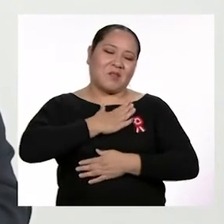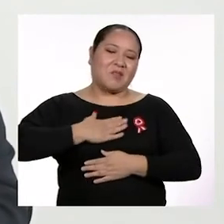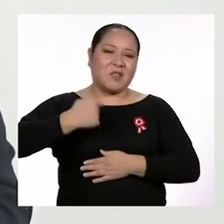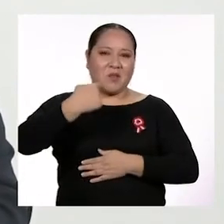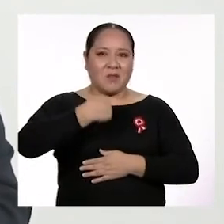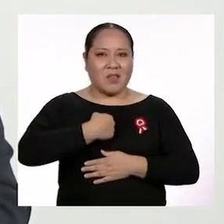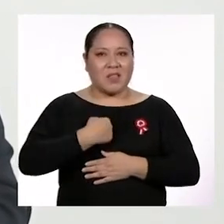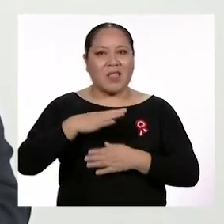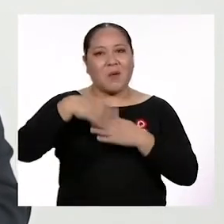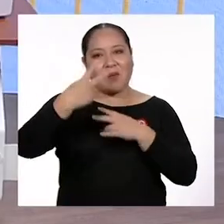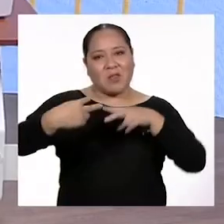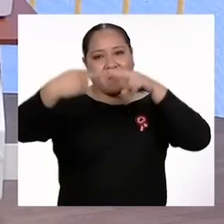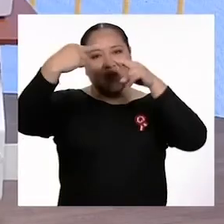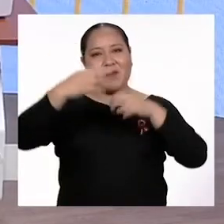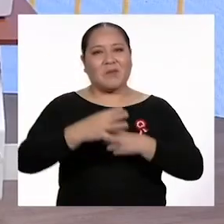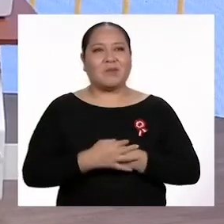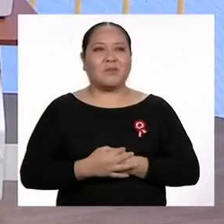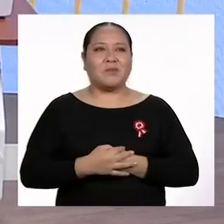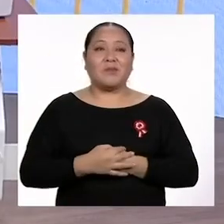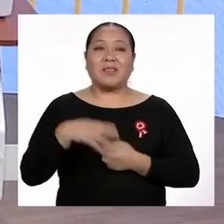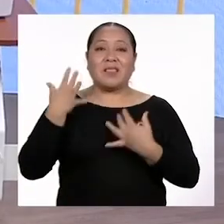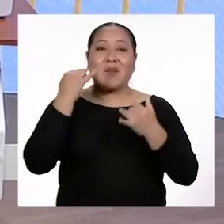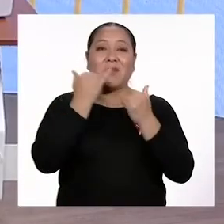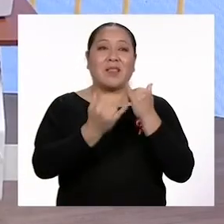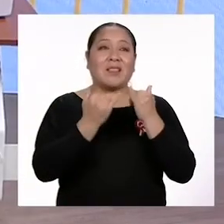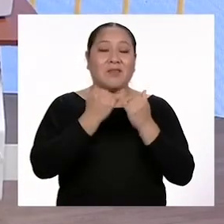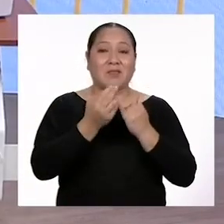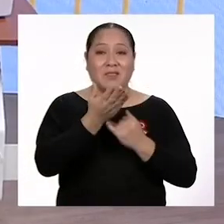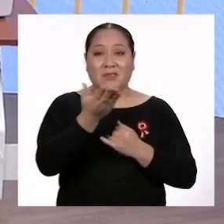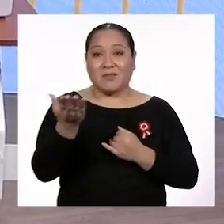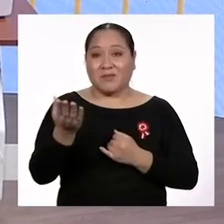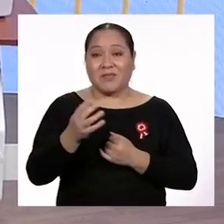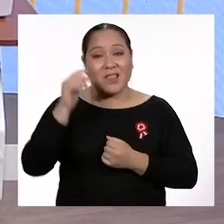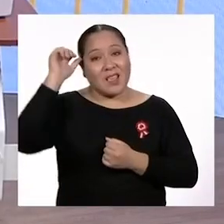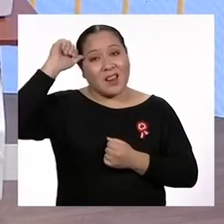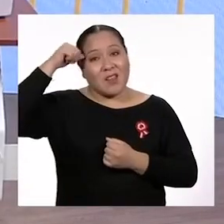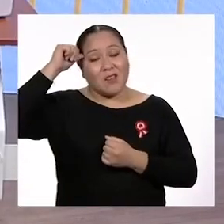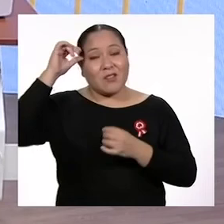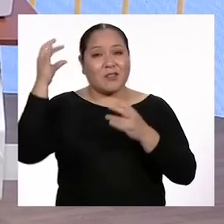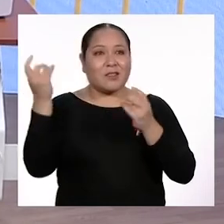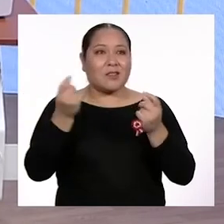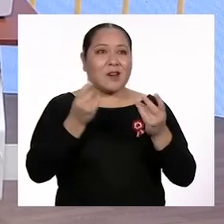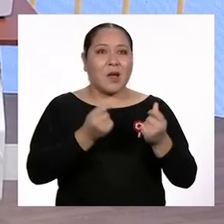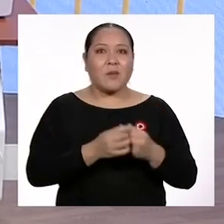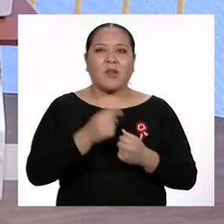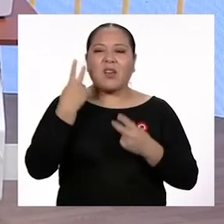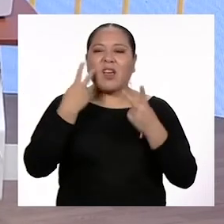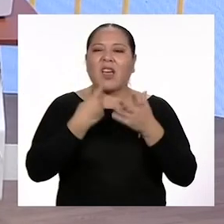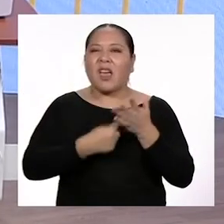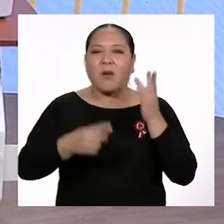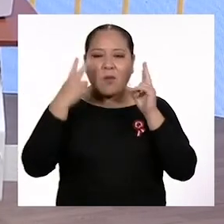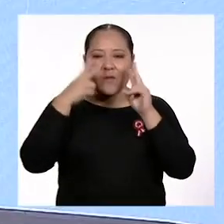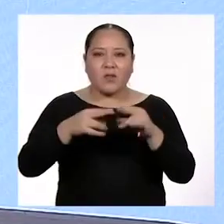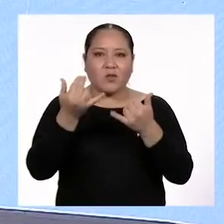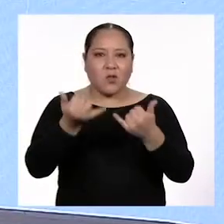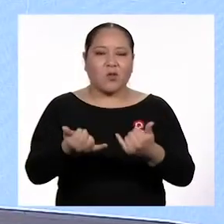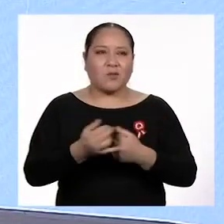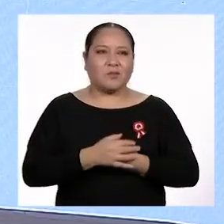mío y nos vemos pronto. Y para terminar, ¿qué les parece si recordamos rápidamente lo que hemos visto hoy